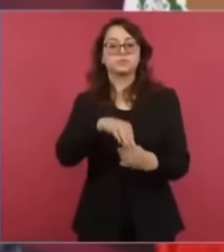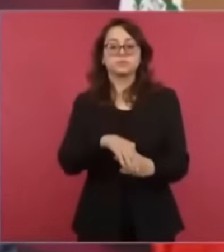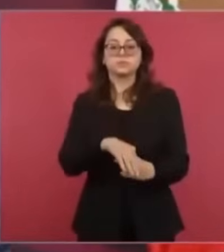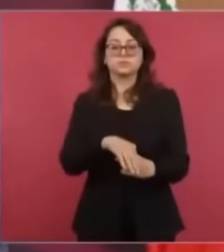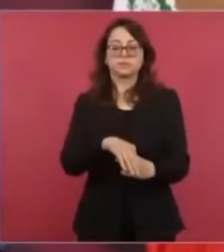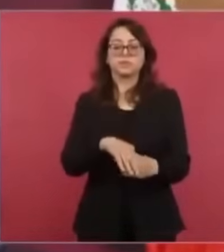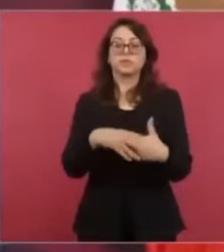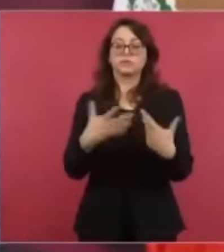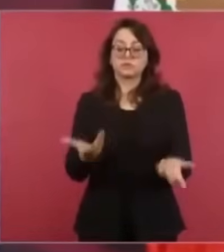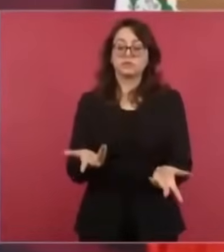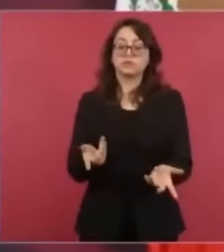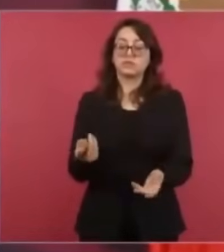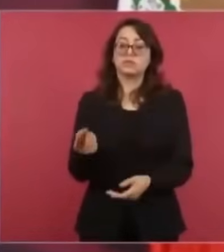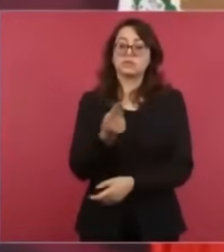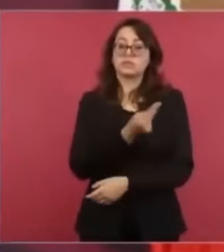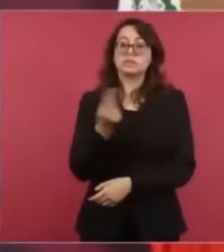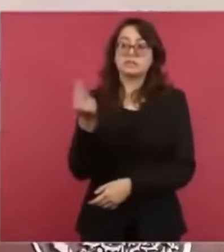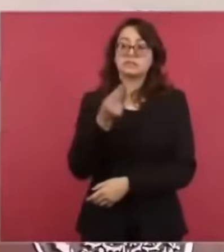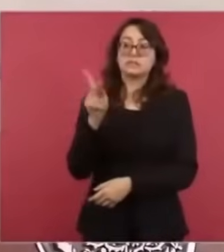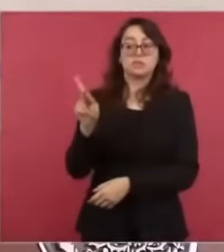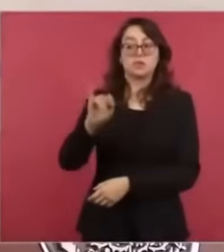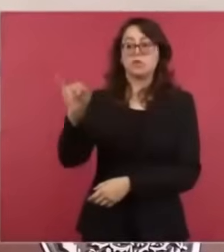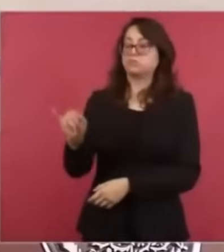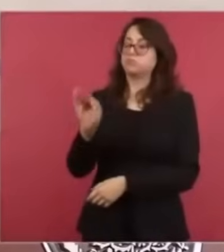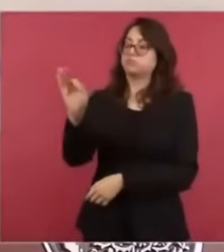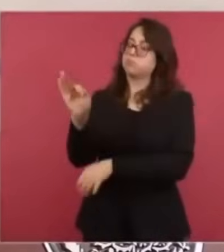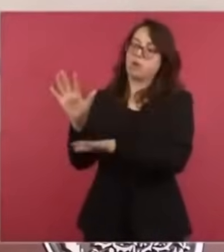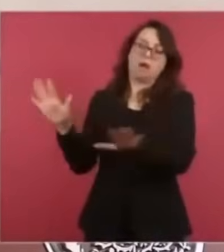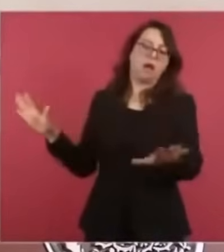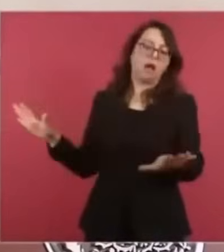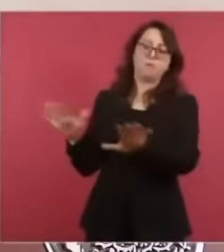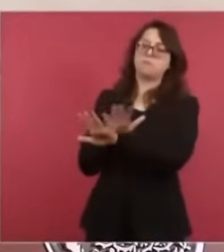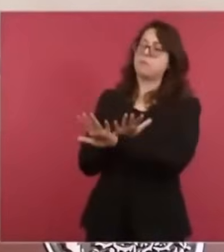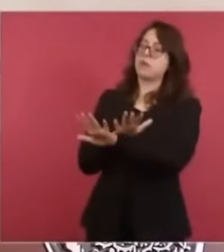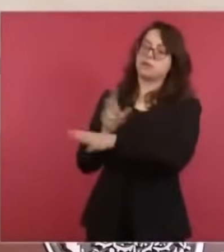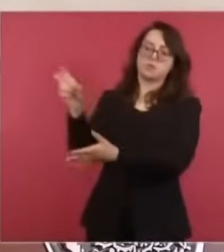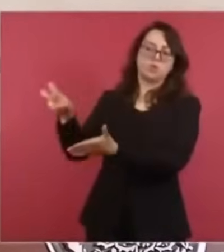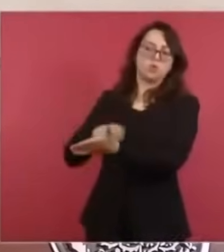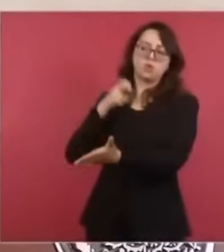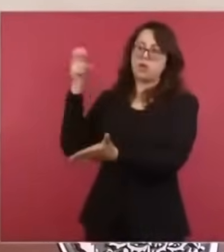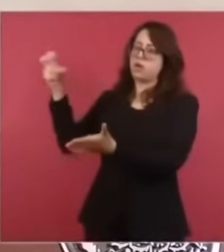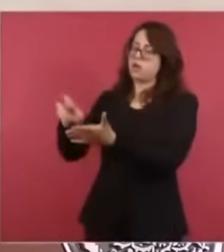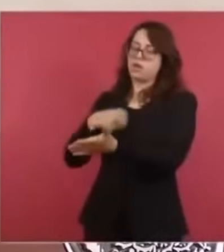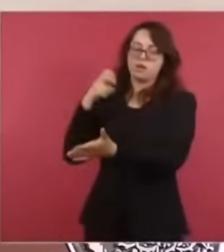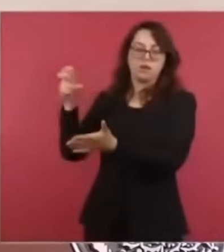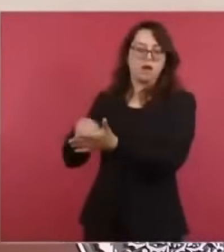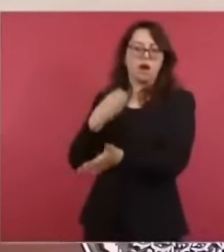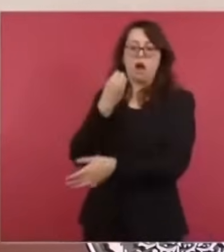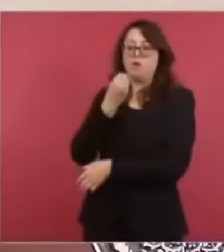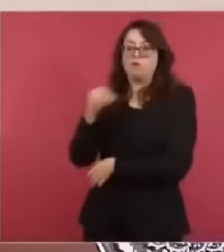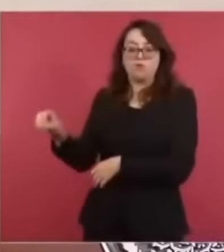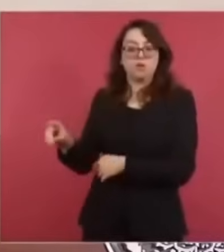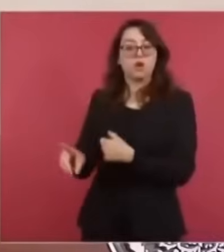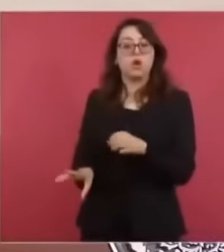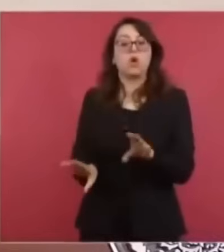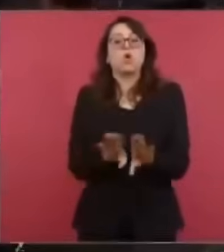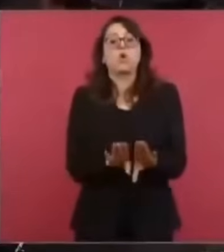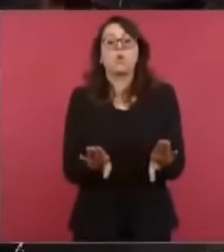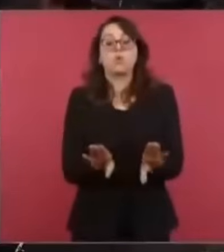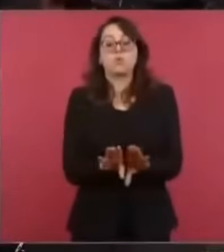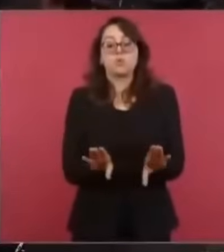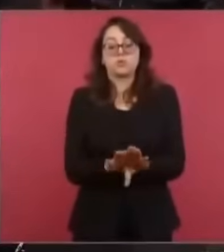llevar a cabo una reforma en el Poder Judicial. Y la única forma de enfrentar este problema